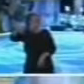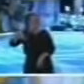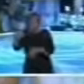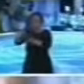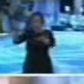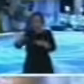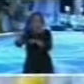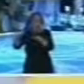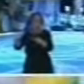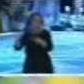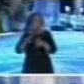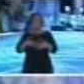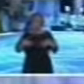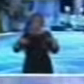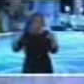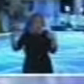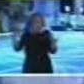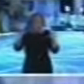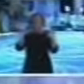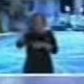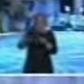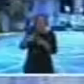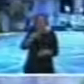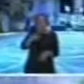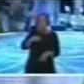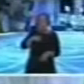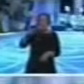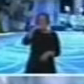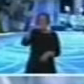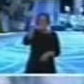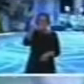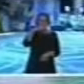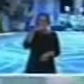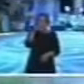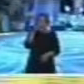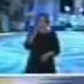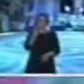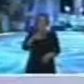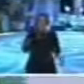hasta que mi dentista me dijo que además me tenía que cepillar los dientes con ella.